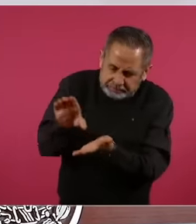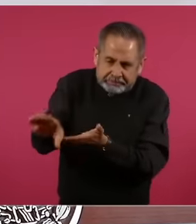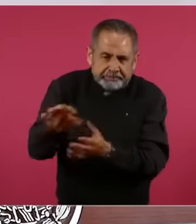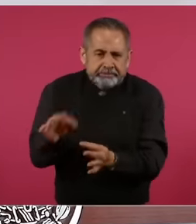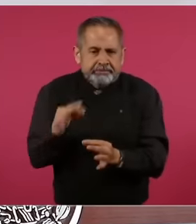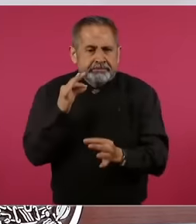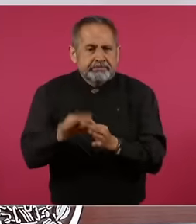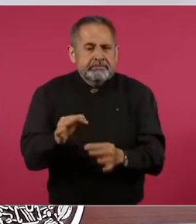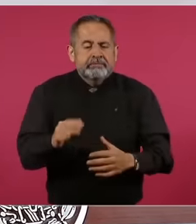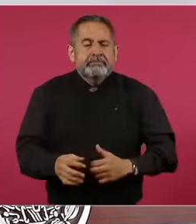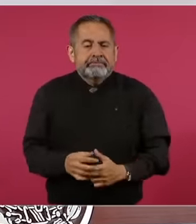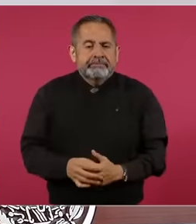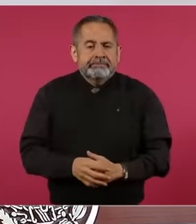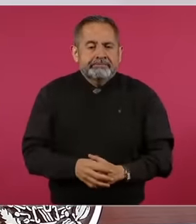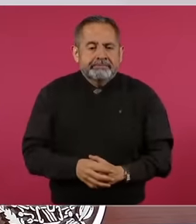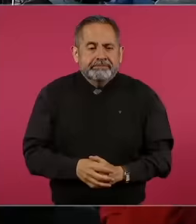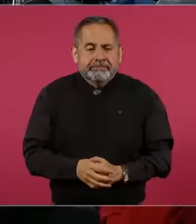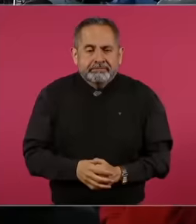Entonces,